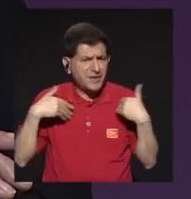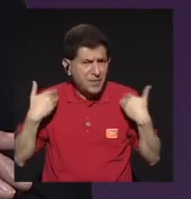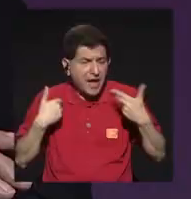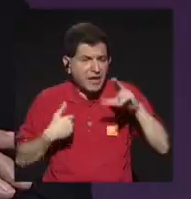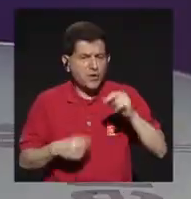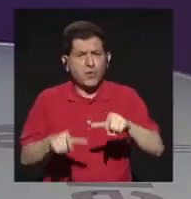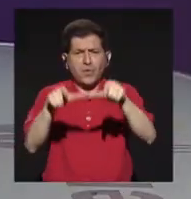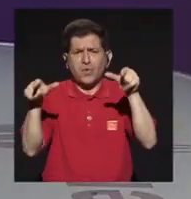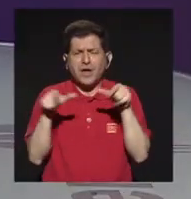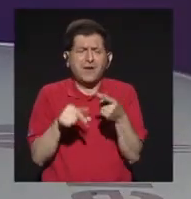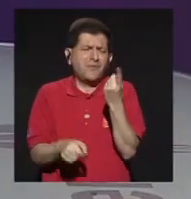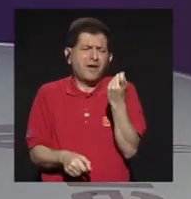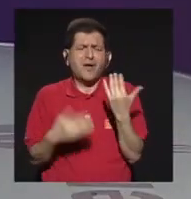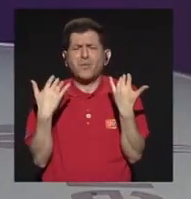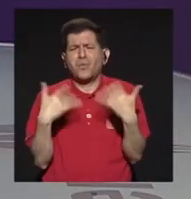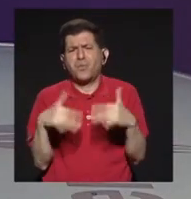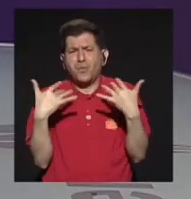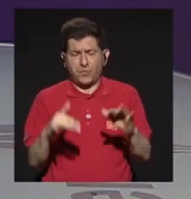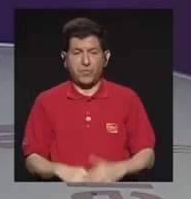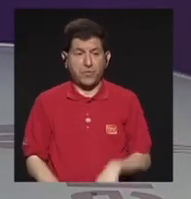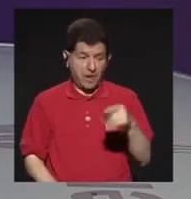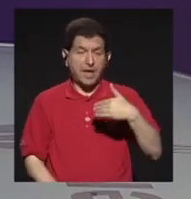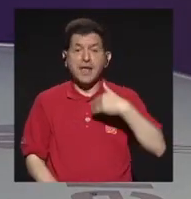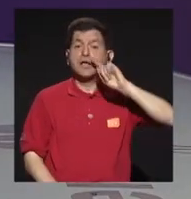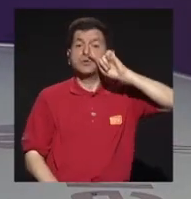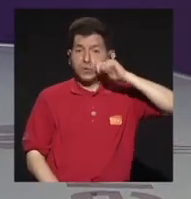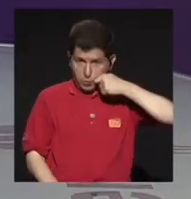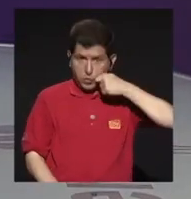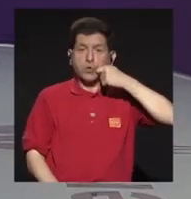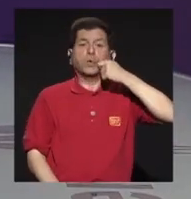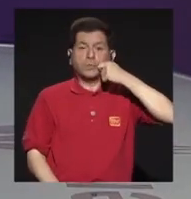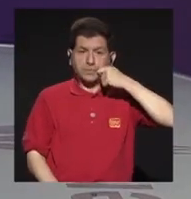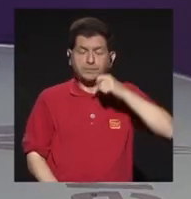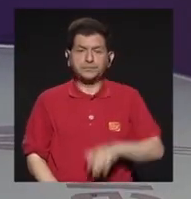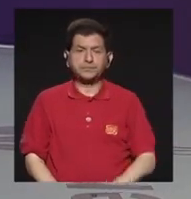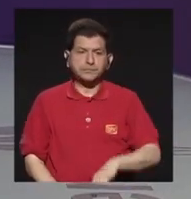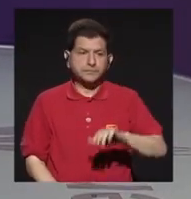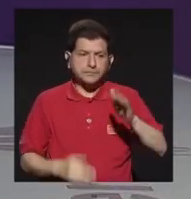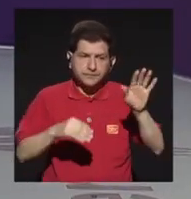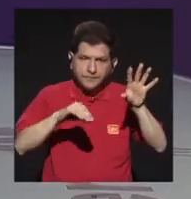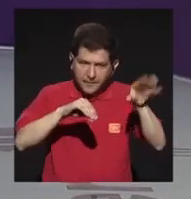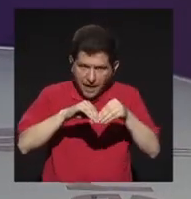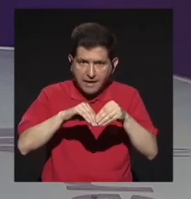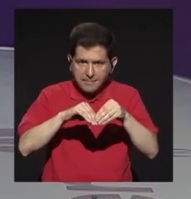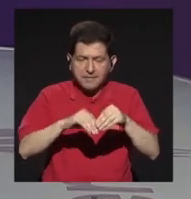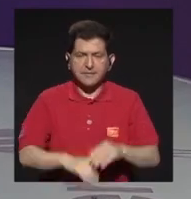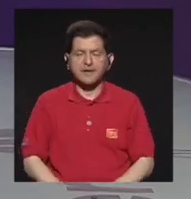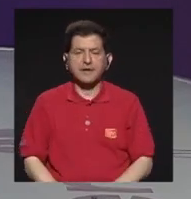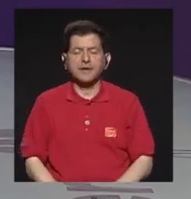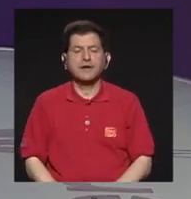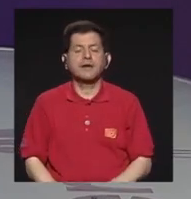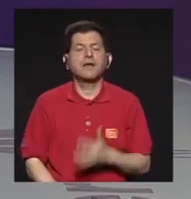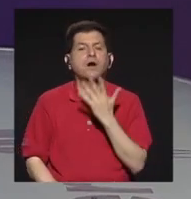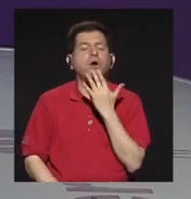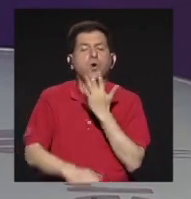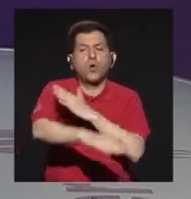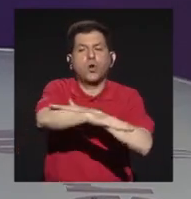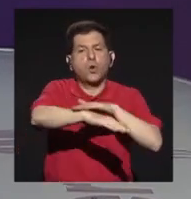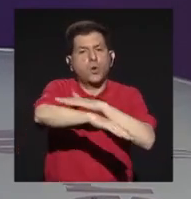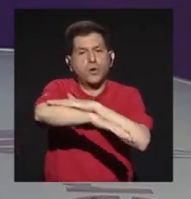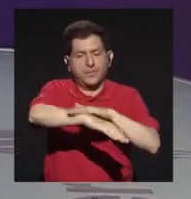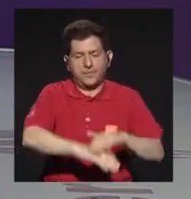precarizaba entonces tenían ellas tenían códigos y la otra cuestión también era el color de piel